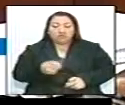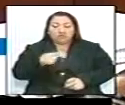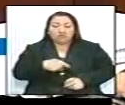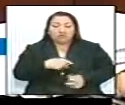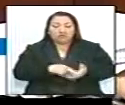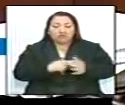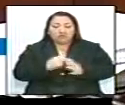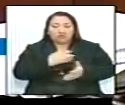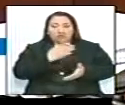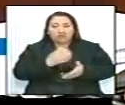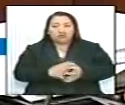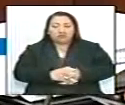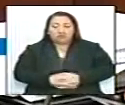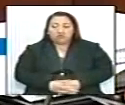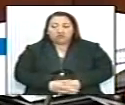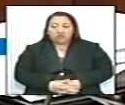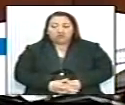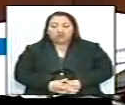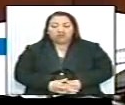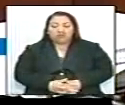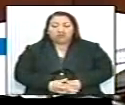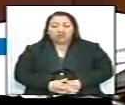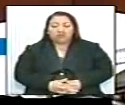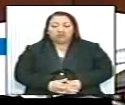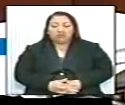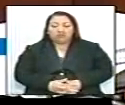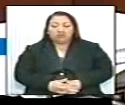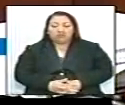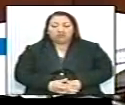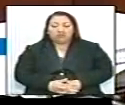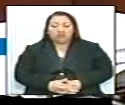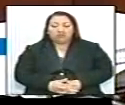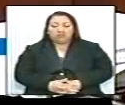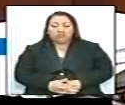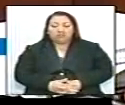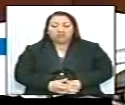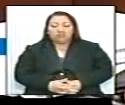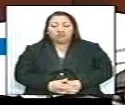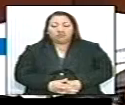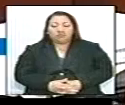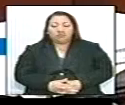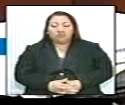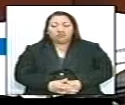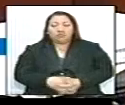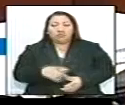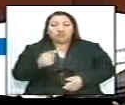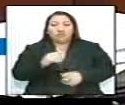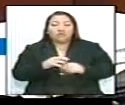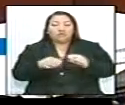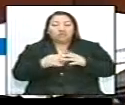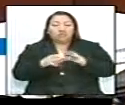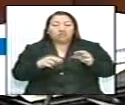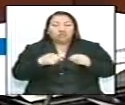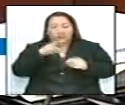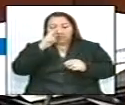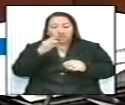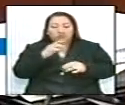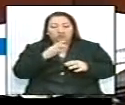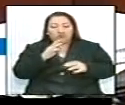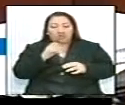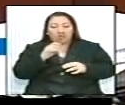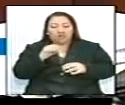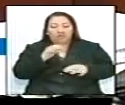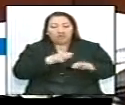sabotaje, a este linchamiento que no les ha salido, porque el pueblo peruano se ha dado cuenta que las mafias se